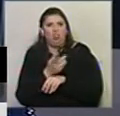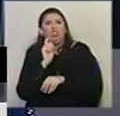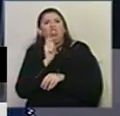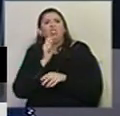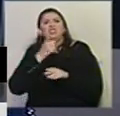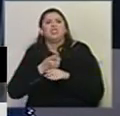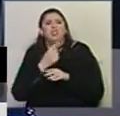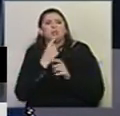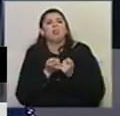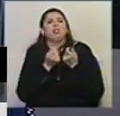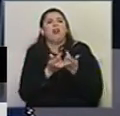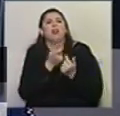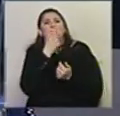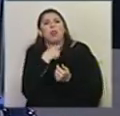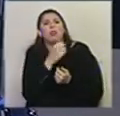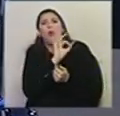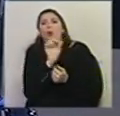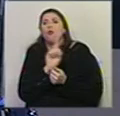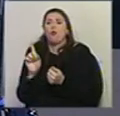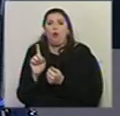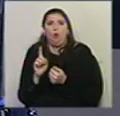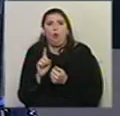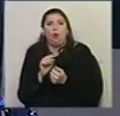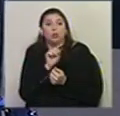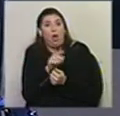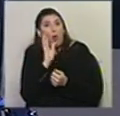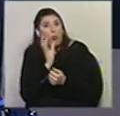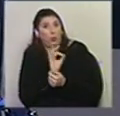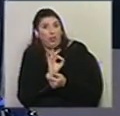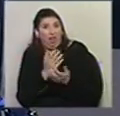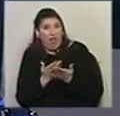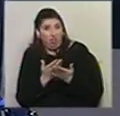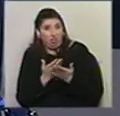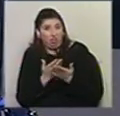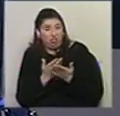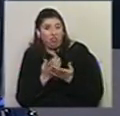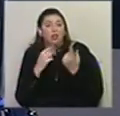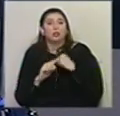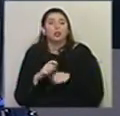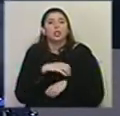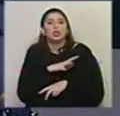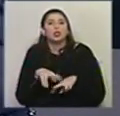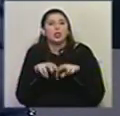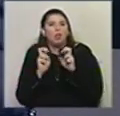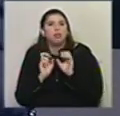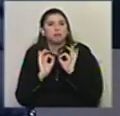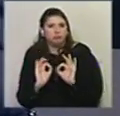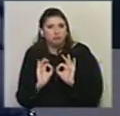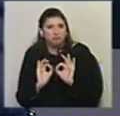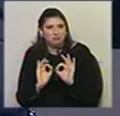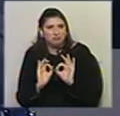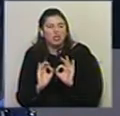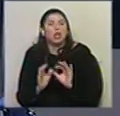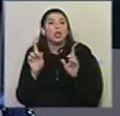alguien le dicen que tiene esa oportunidad? La tiene que tomar la sociedad en su conjunto, creyendo, como se cree en el sistema